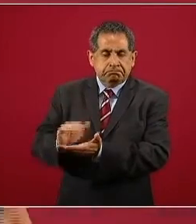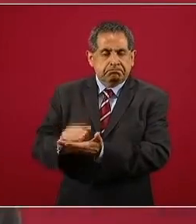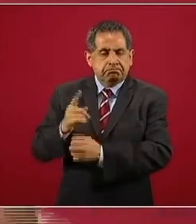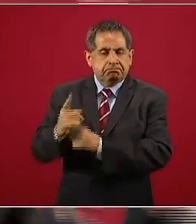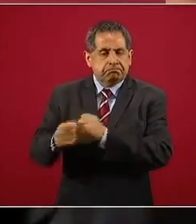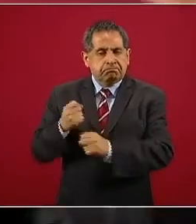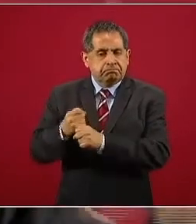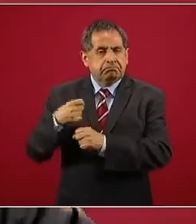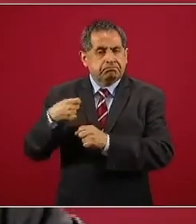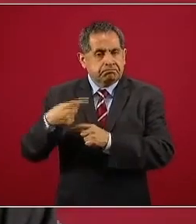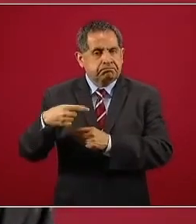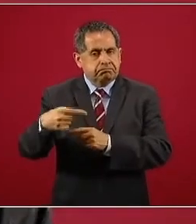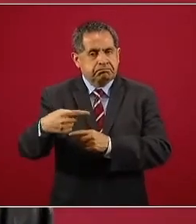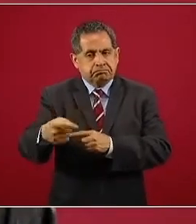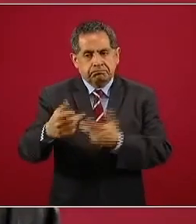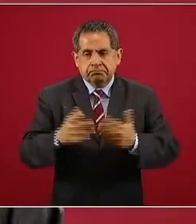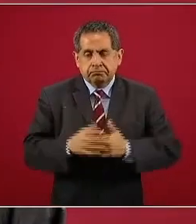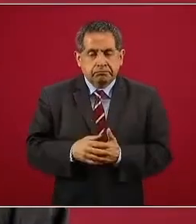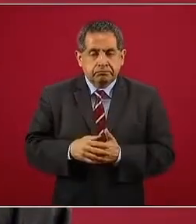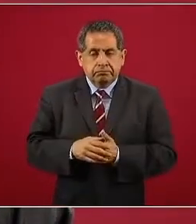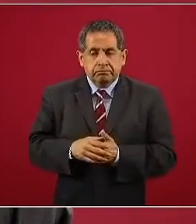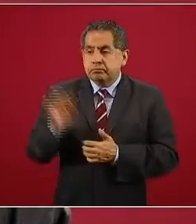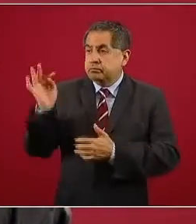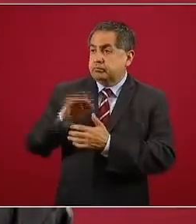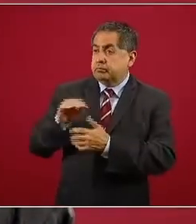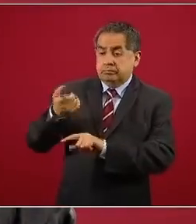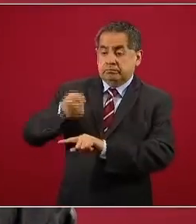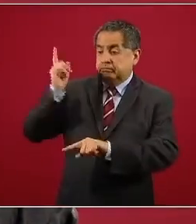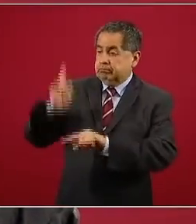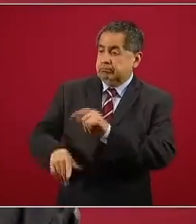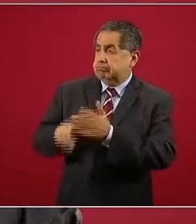No se podría, nos caería la producción